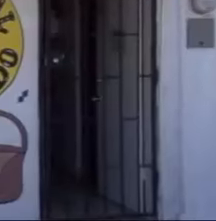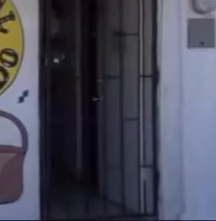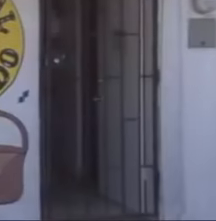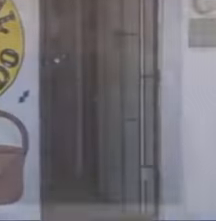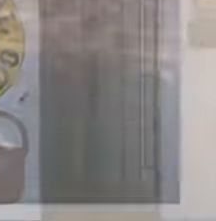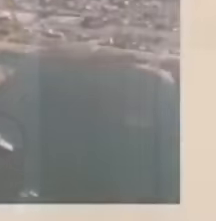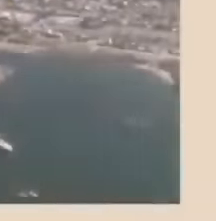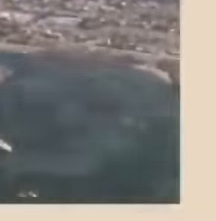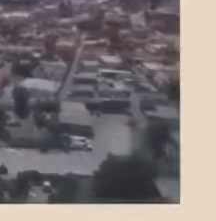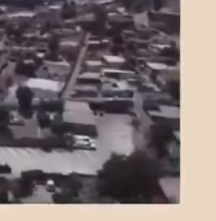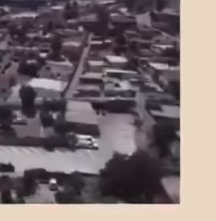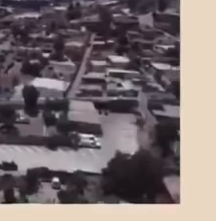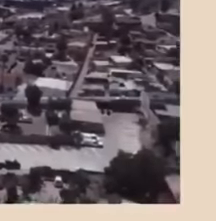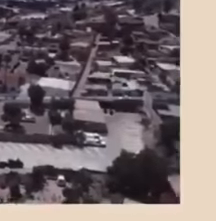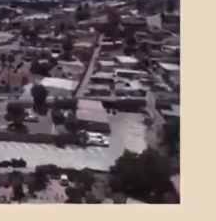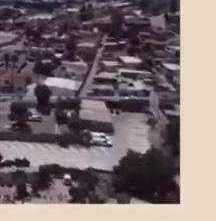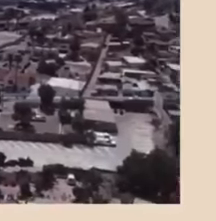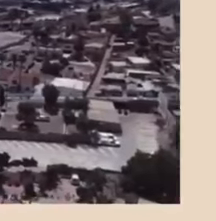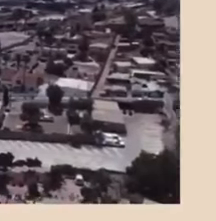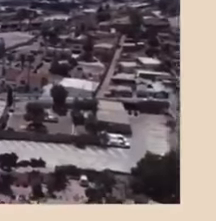120-5633.